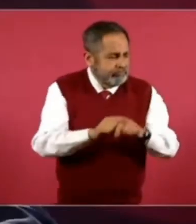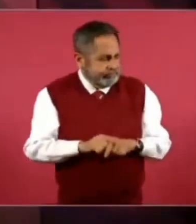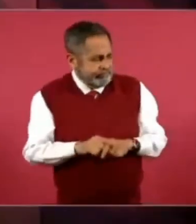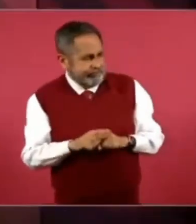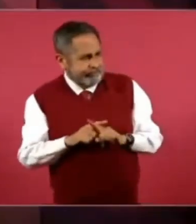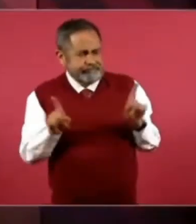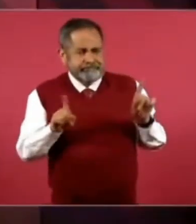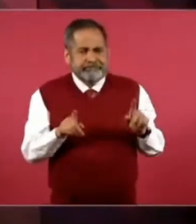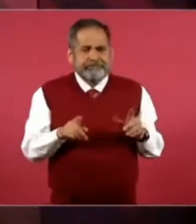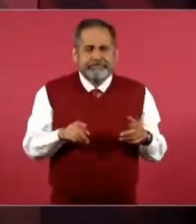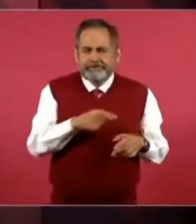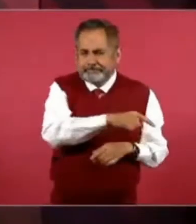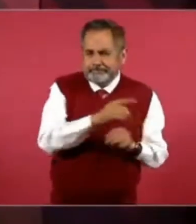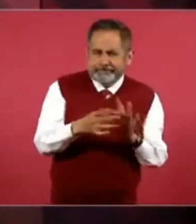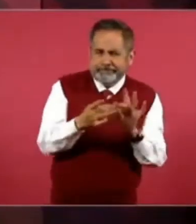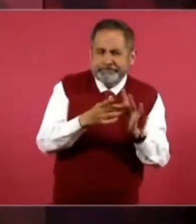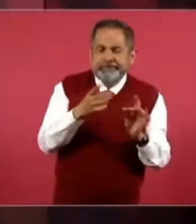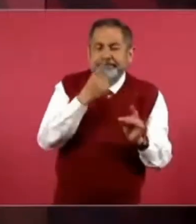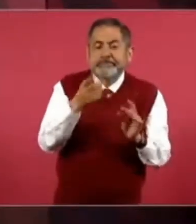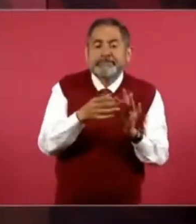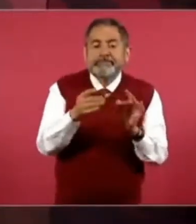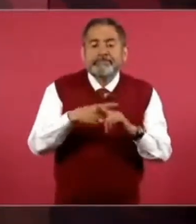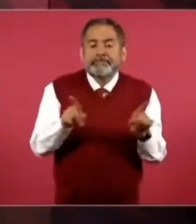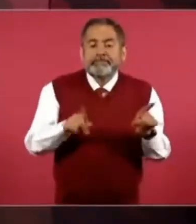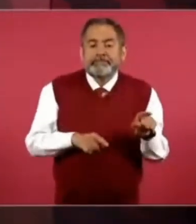que había hablado de